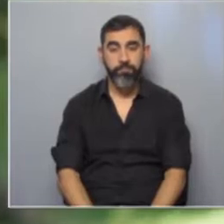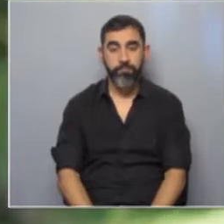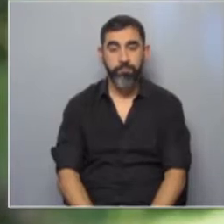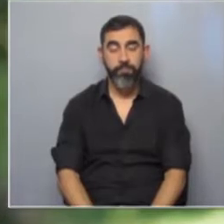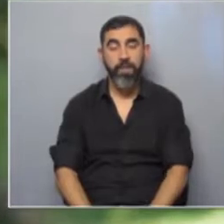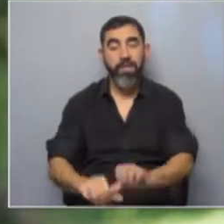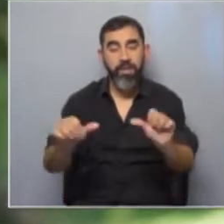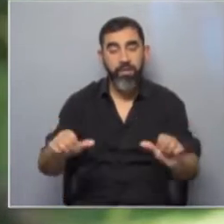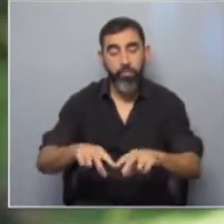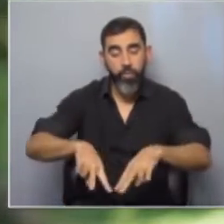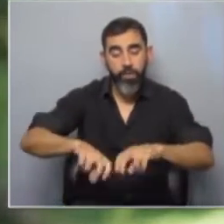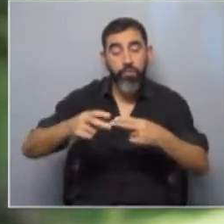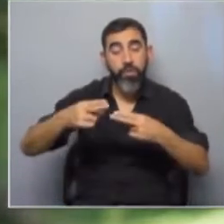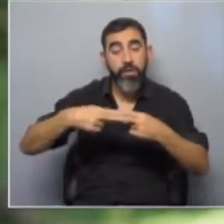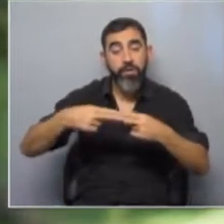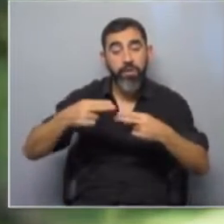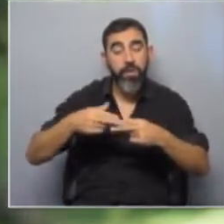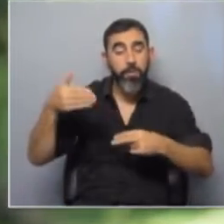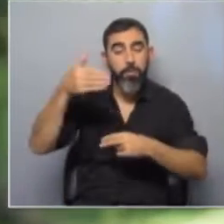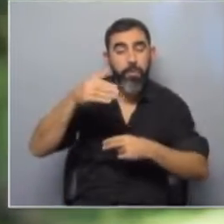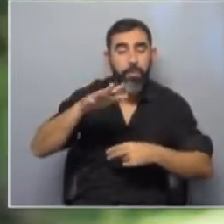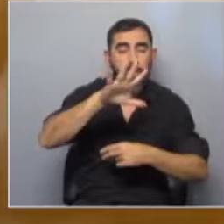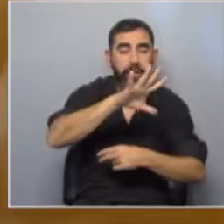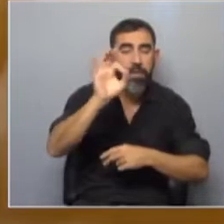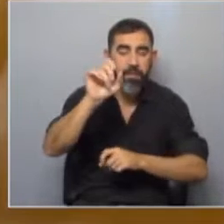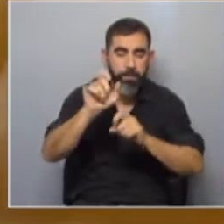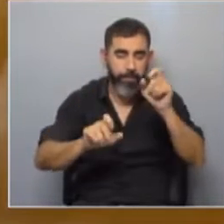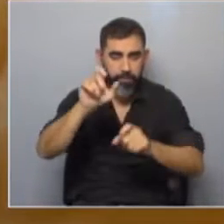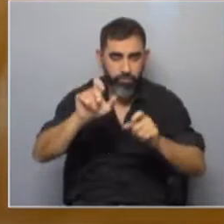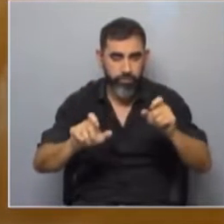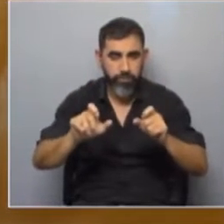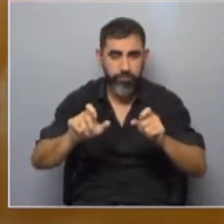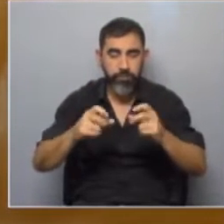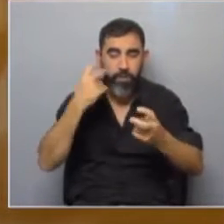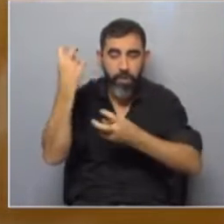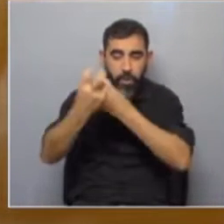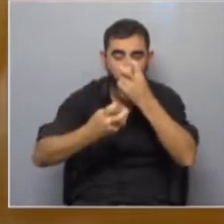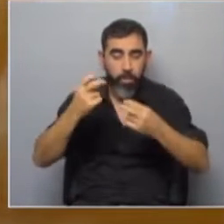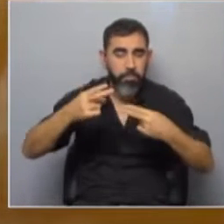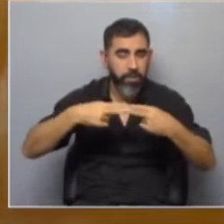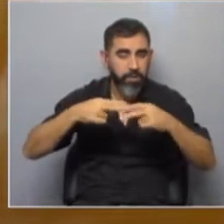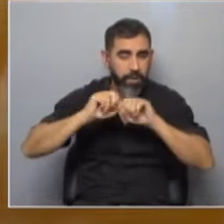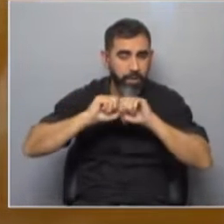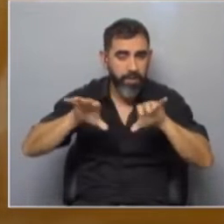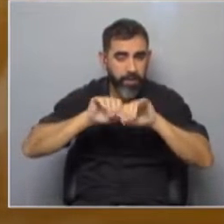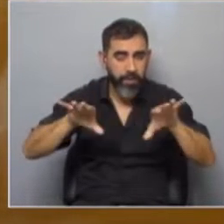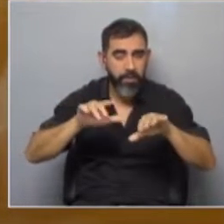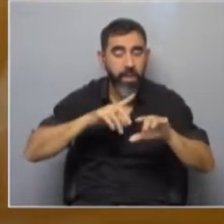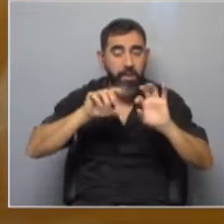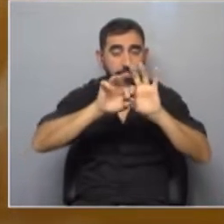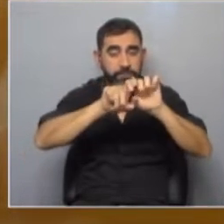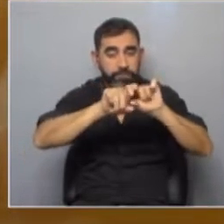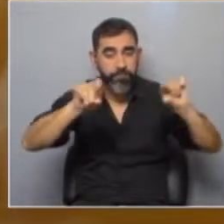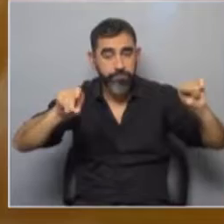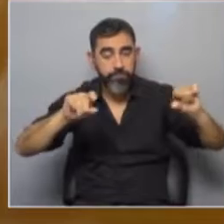Realizamos un estudio online en el que participaron prácticamente 500 personas que fueron reclutadas a través de redes sociales. Había un link al estudio,